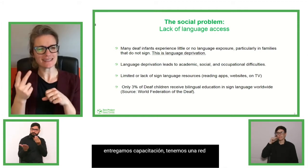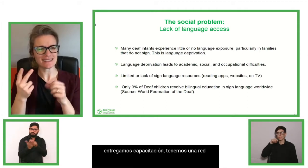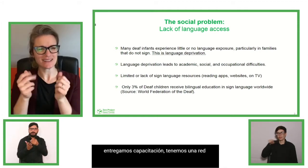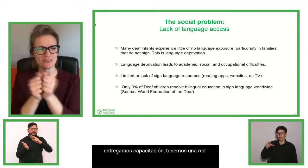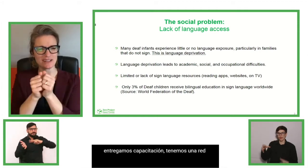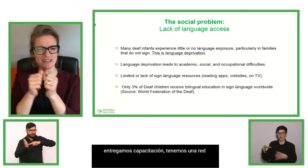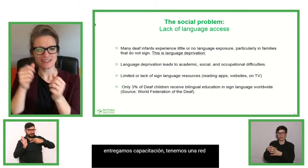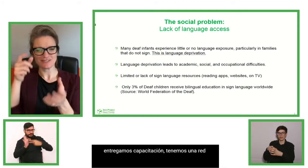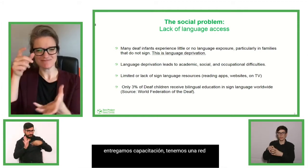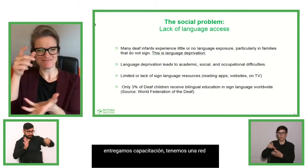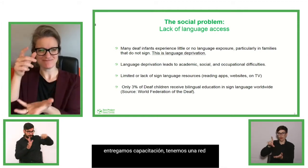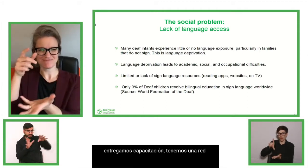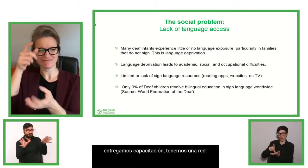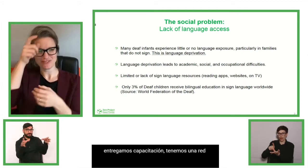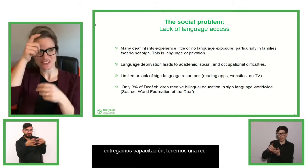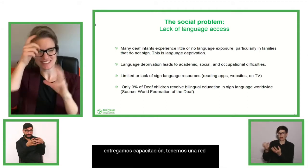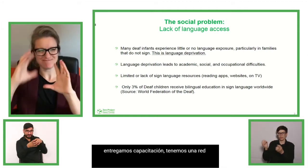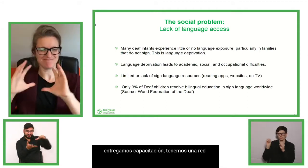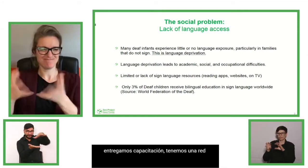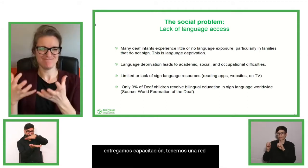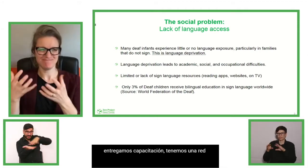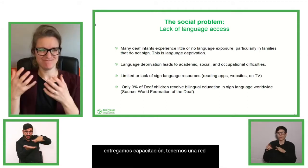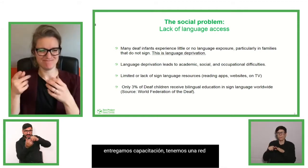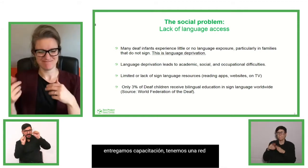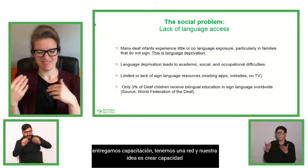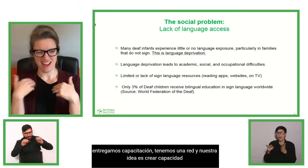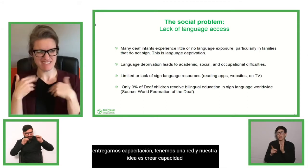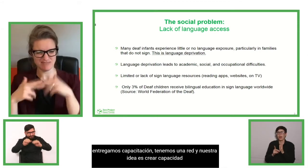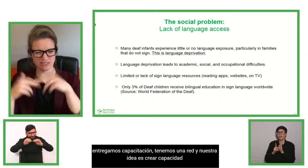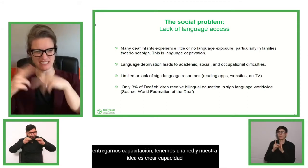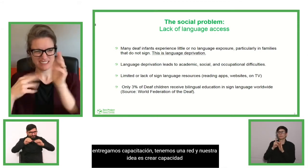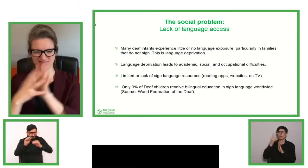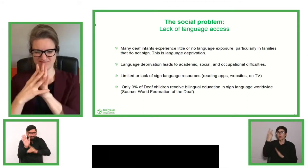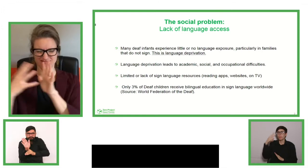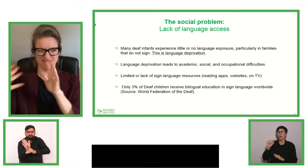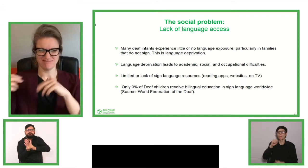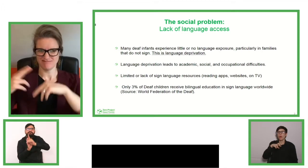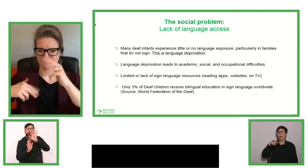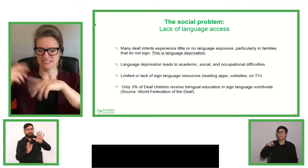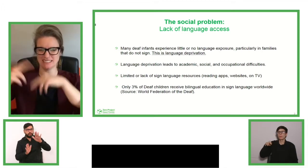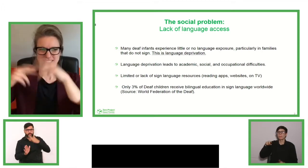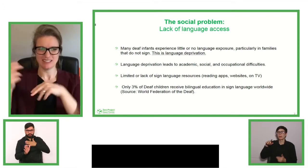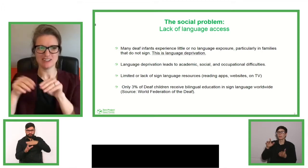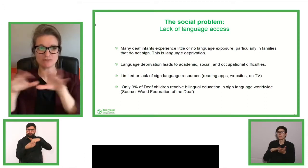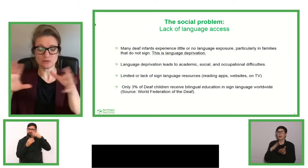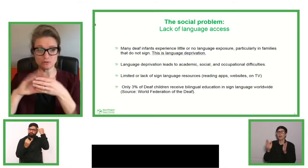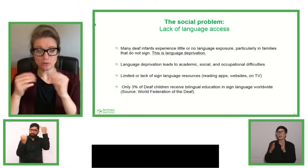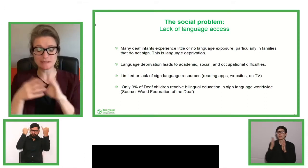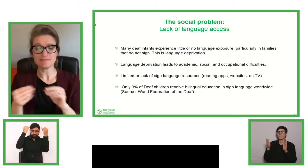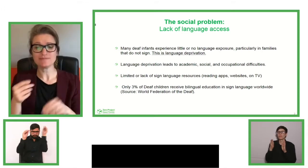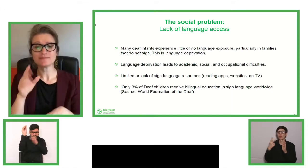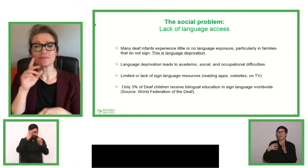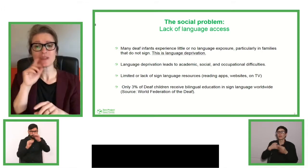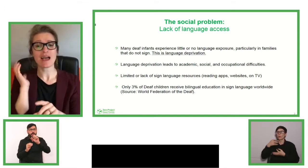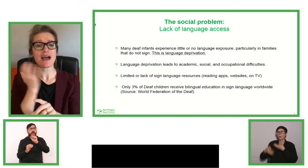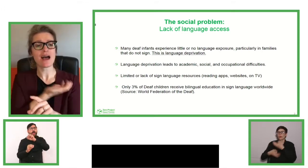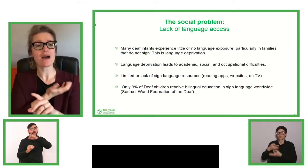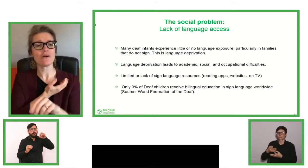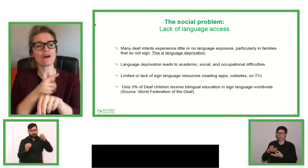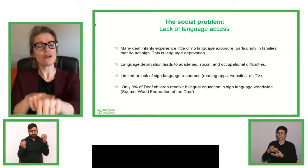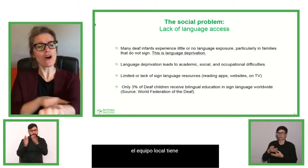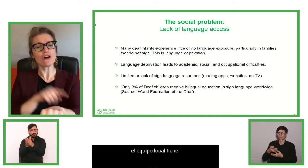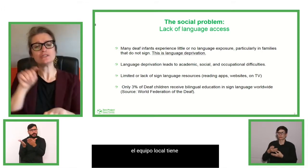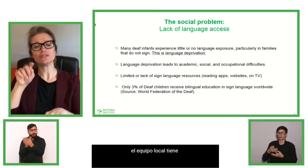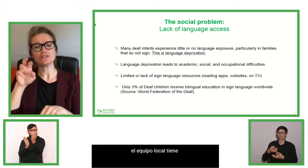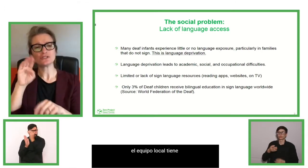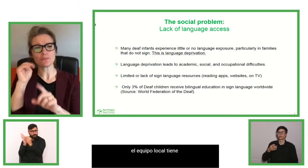tiene lo que necesita para desarrollar sus propias aplicaciones de libros de cuentos. Y lo que puedes ver acá respecto a Turquía, en el